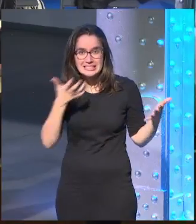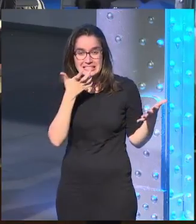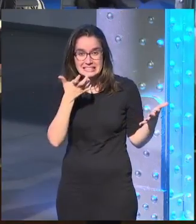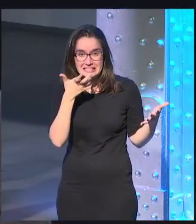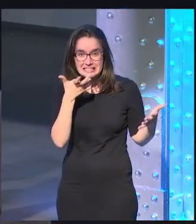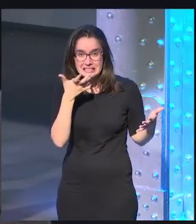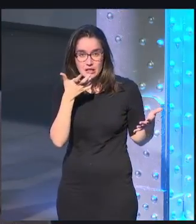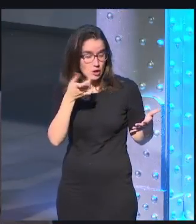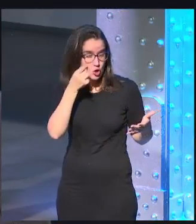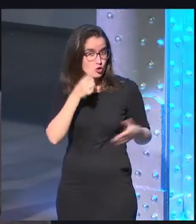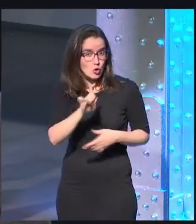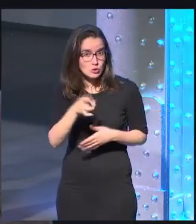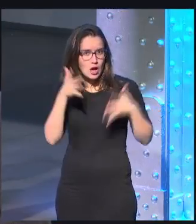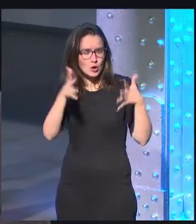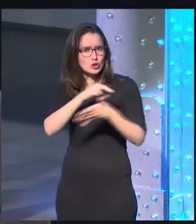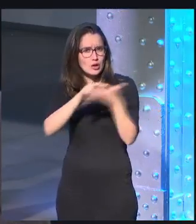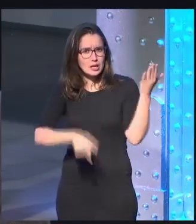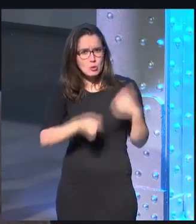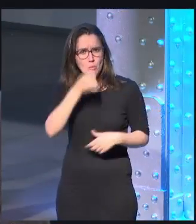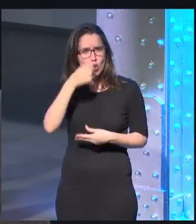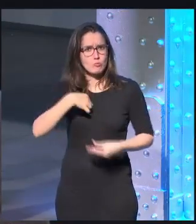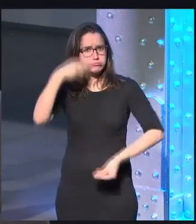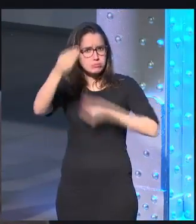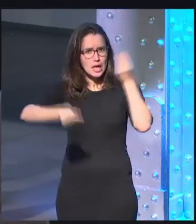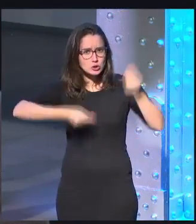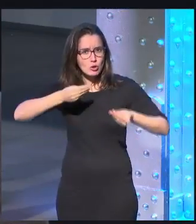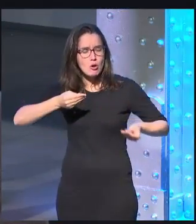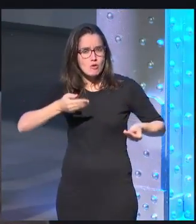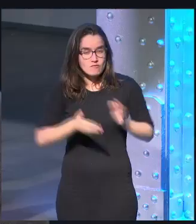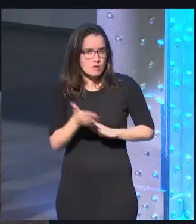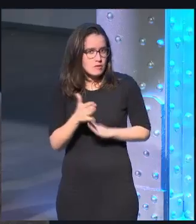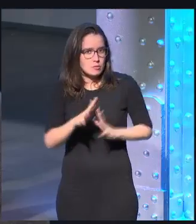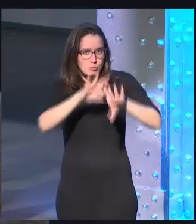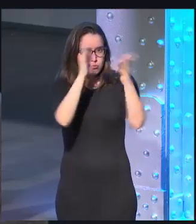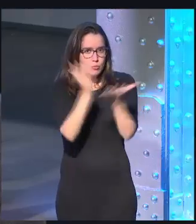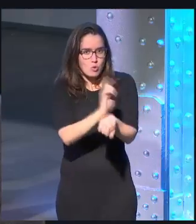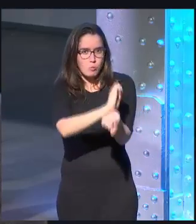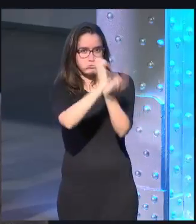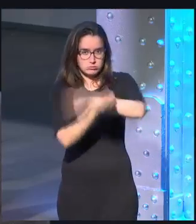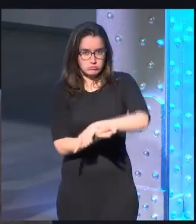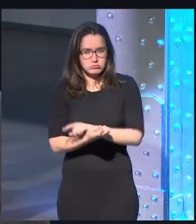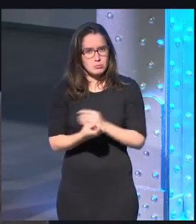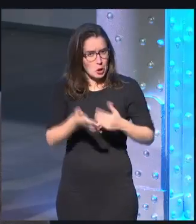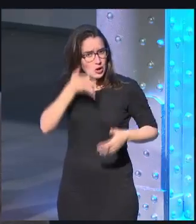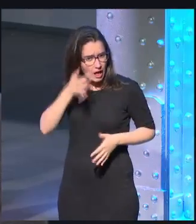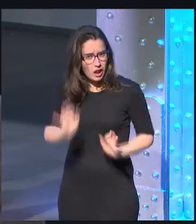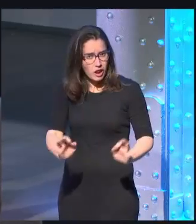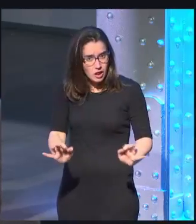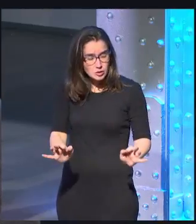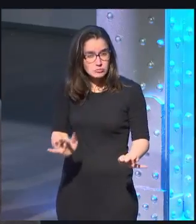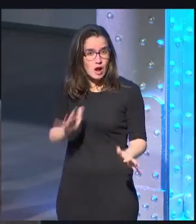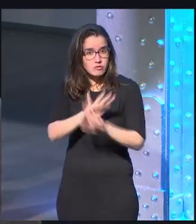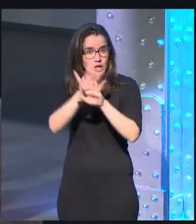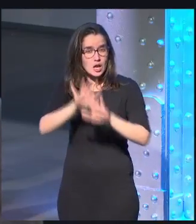Si no habéis oído hablar, os aconsejo que leáis un poco, porque yo pienso que va a cambiar el mundo, ¿no? Lo va a cambiar realmente. Y va a hacer